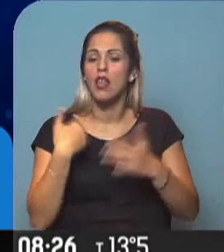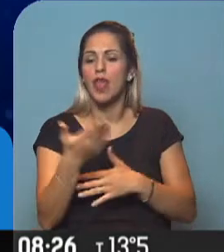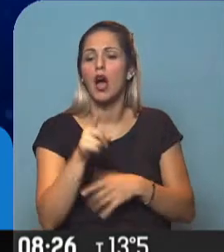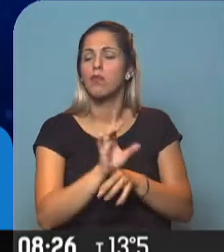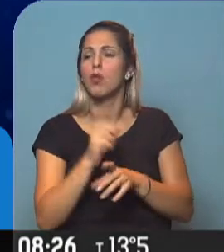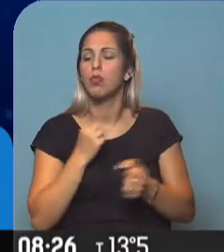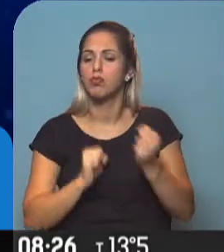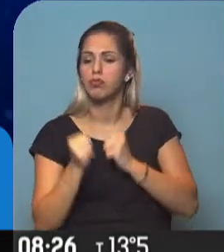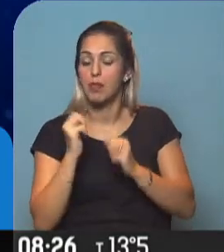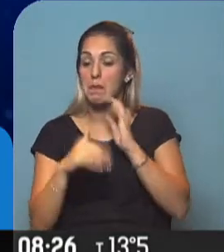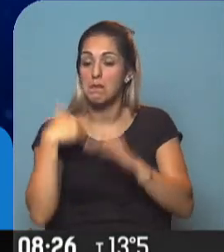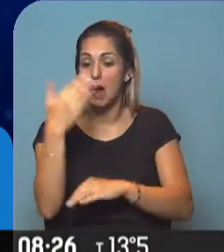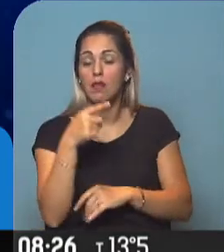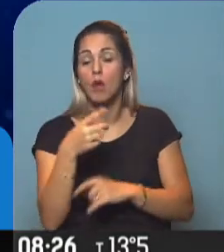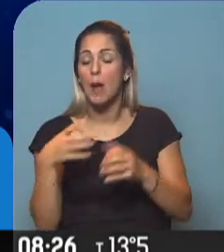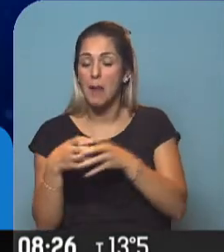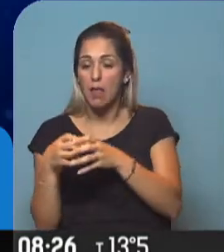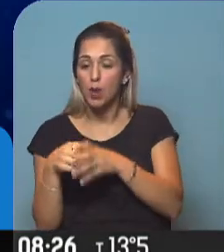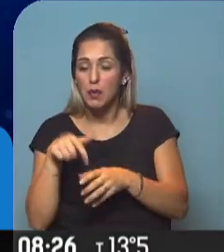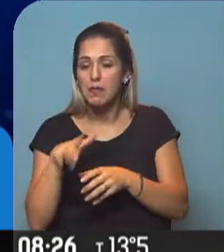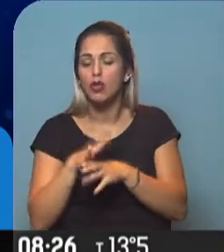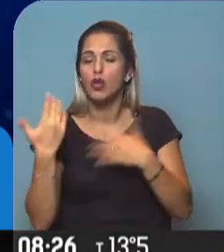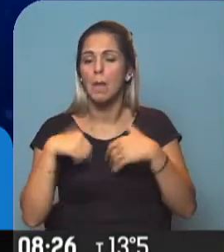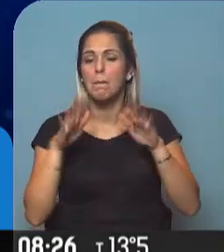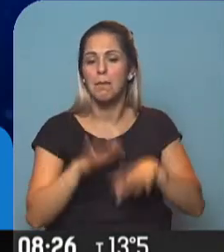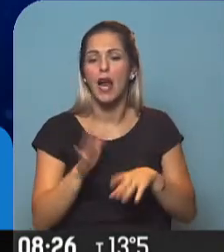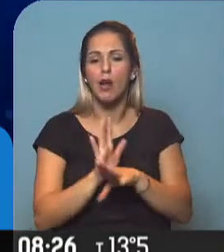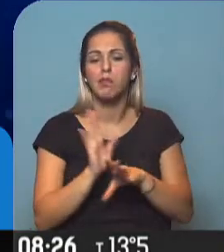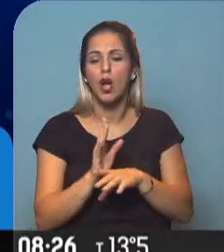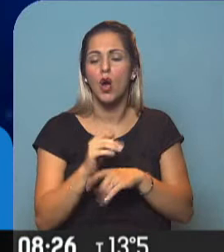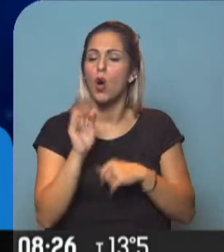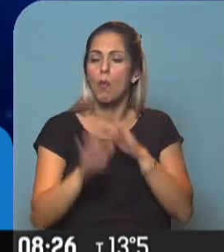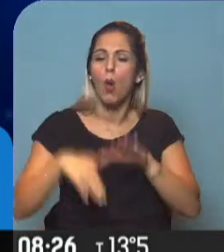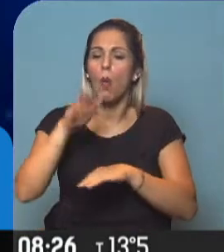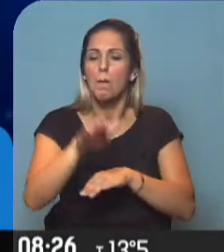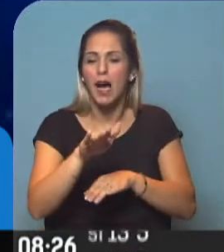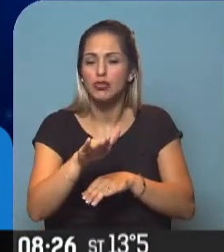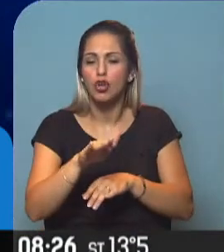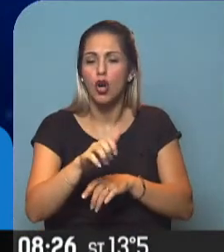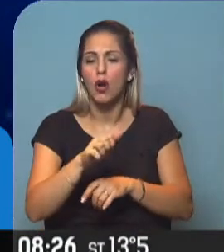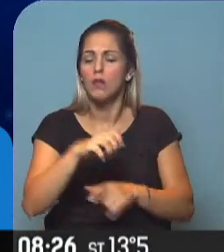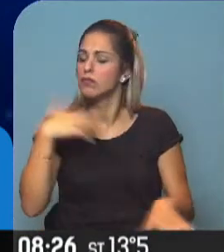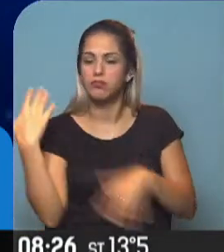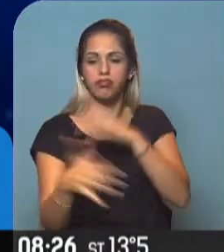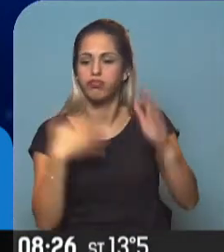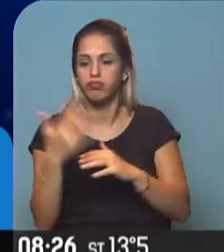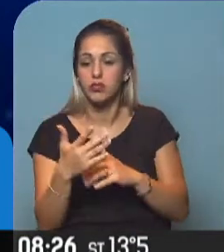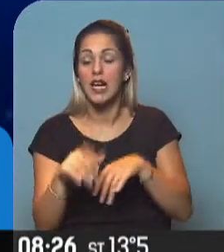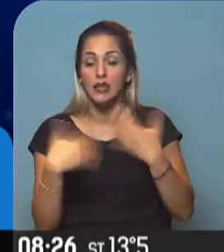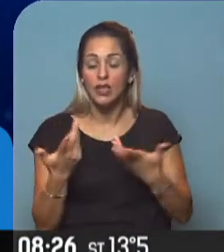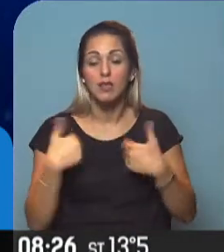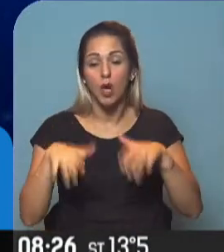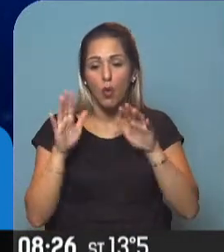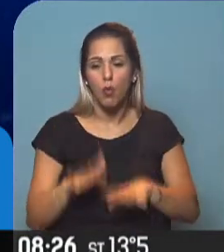anarquista para el movimiento anarquista la huelga era un paso hacia la revolución y por lo tanto las huelgas